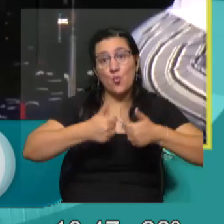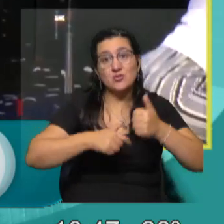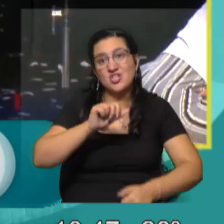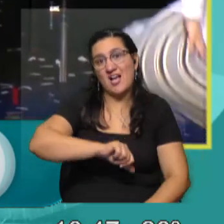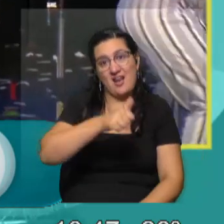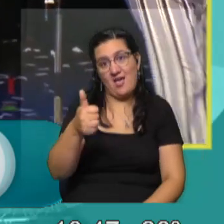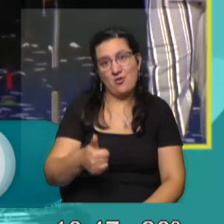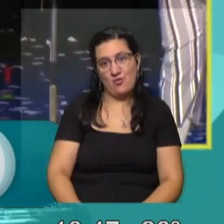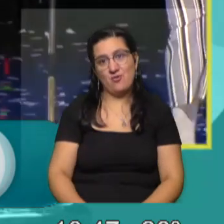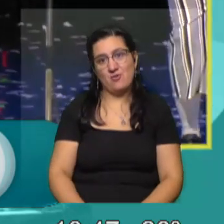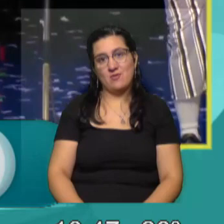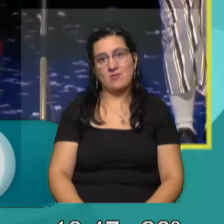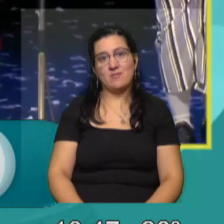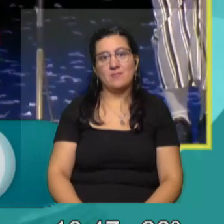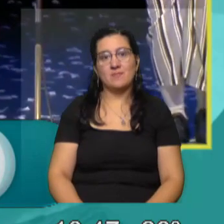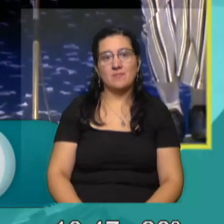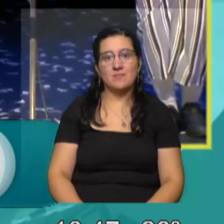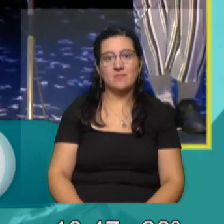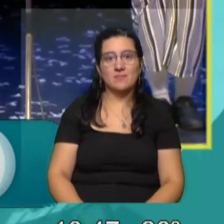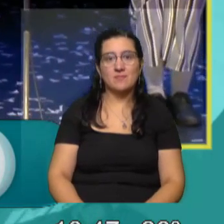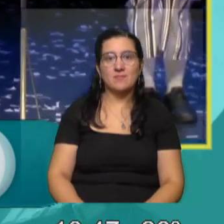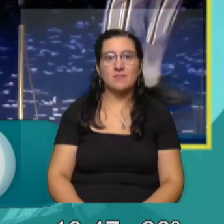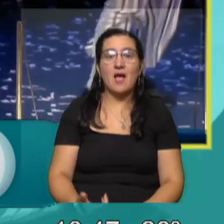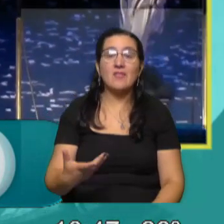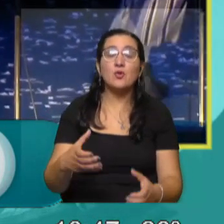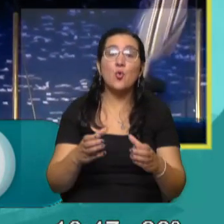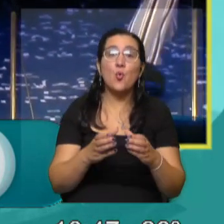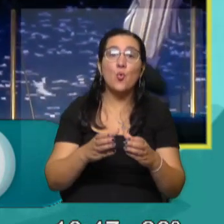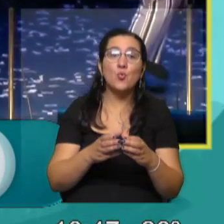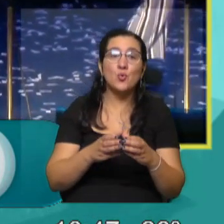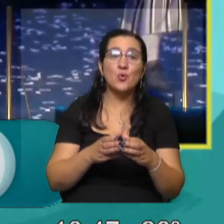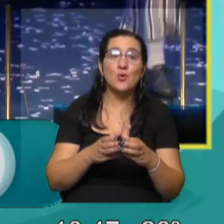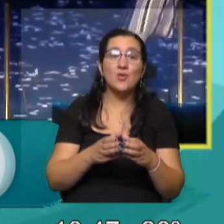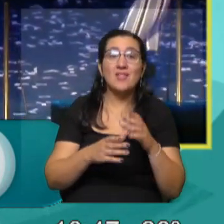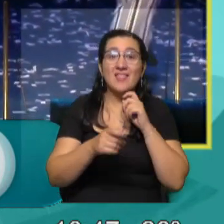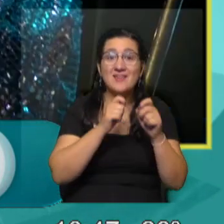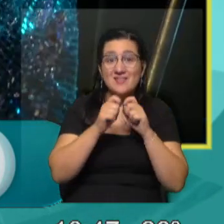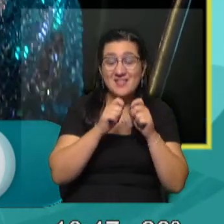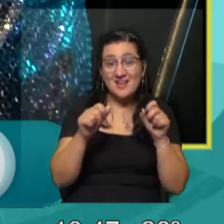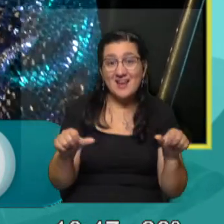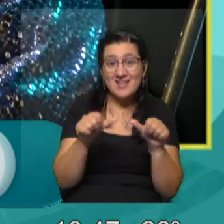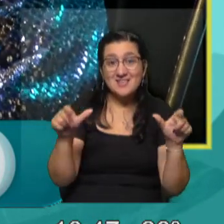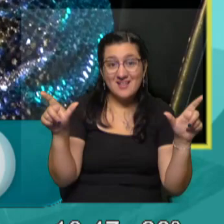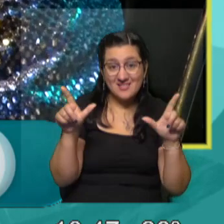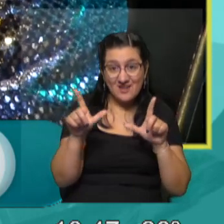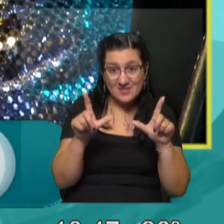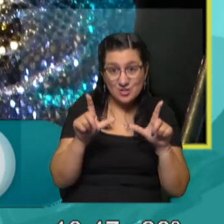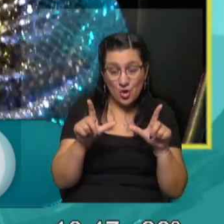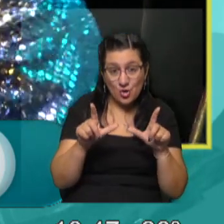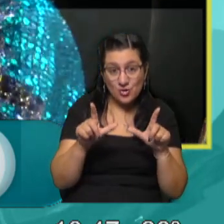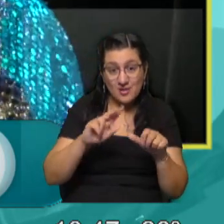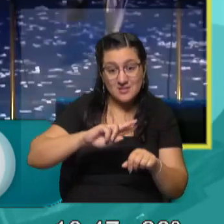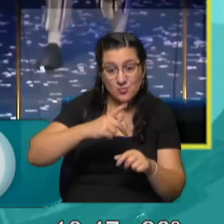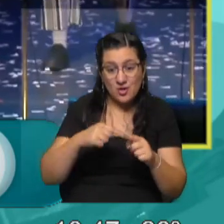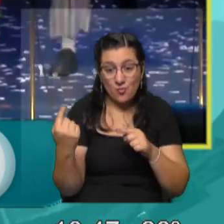o sea. Es que ganaron. El director del conjunto, que ahora no me sale el nombre, él estaba en la entrevista que le hace la televisión después del espectáculo de la segunda